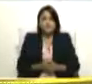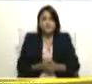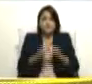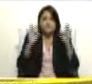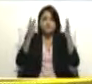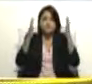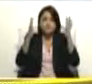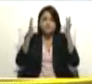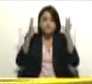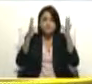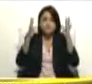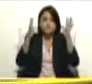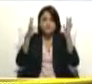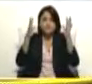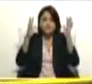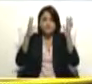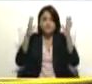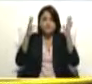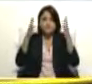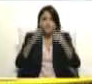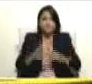del Poder Legislativo.